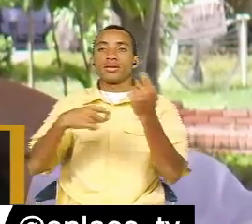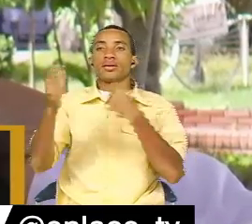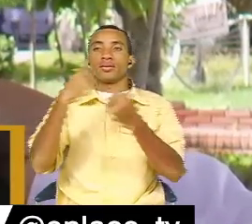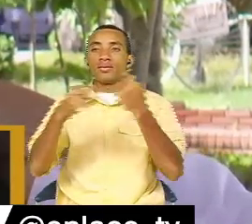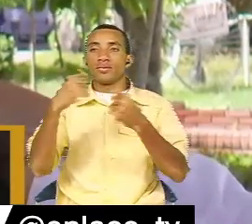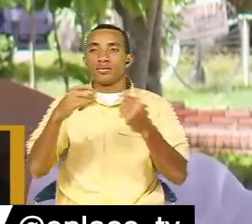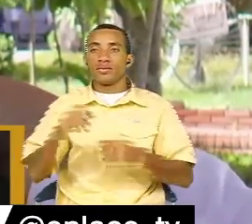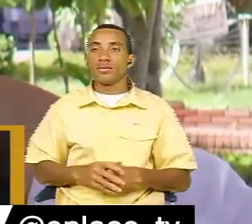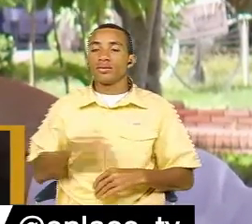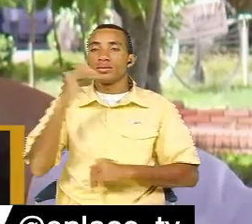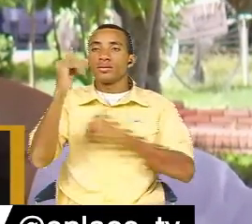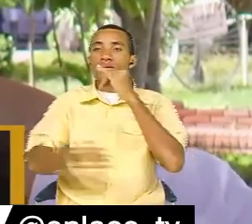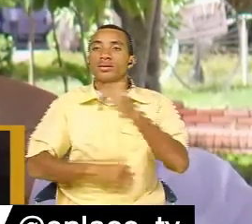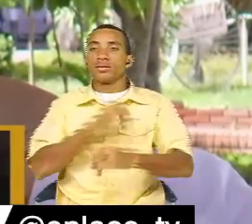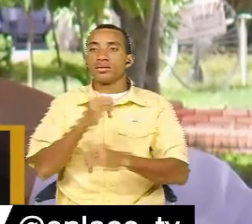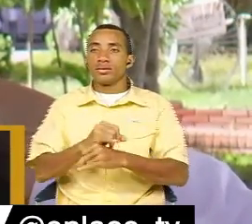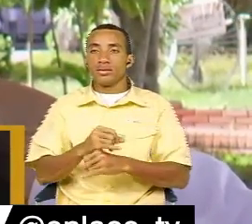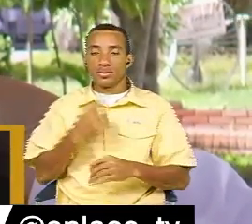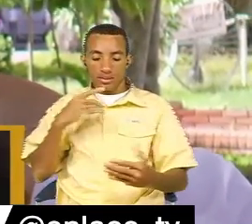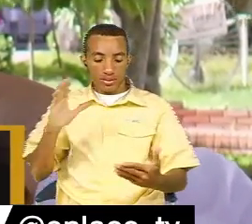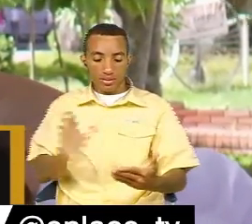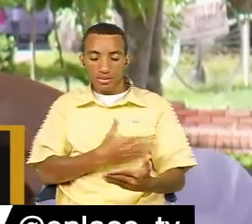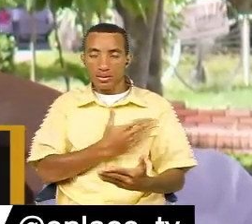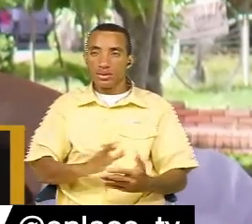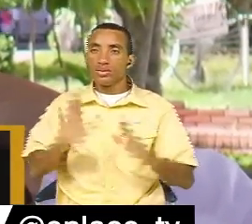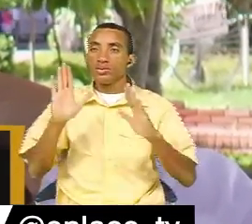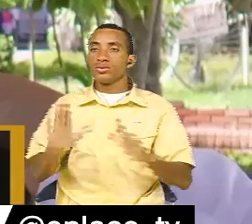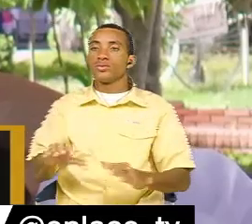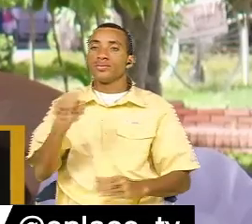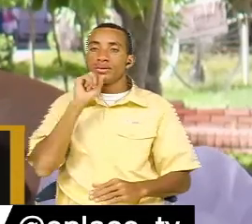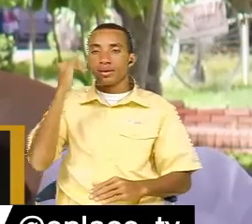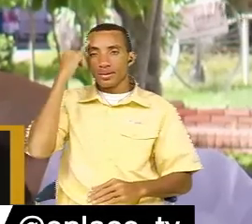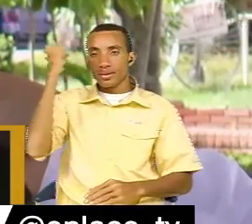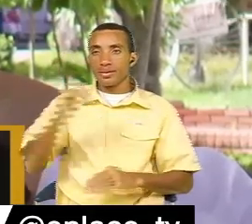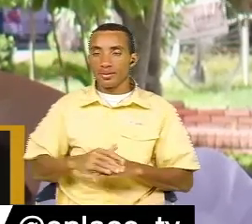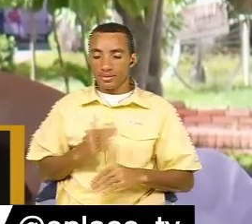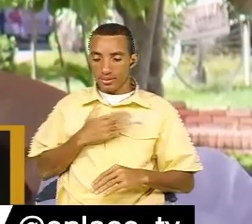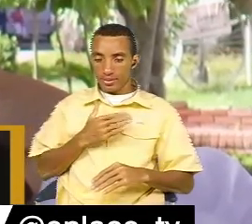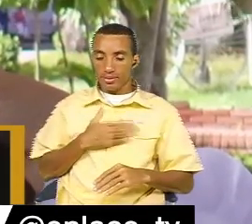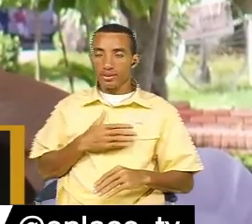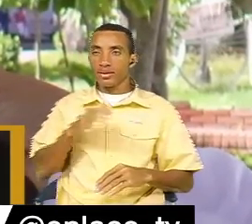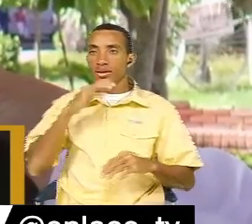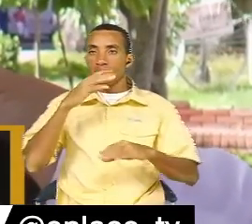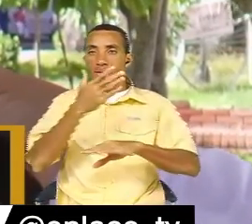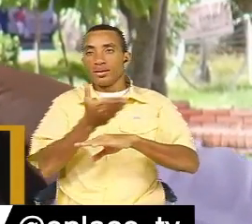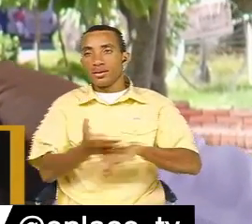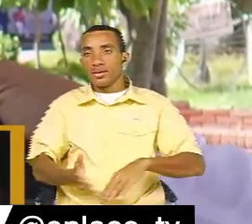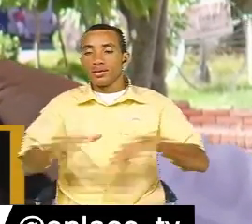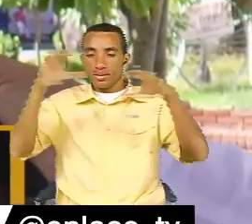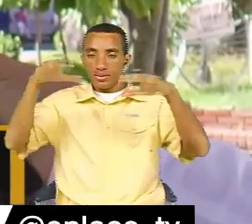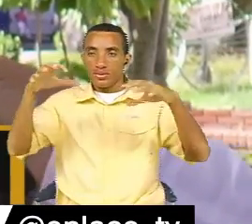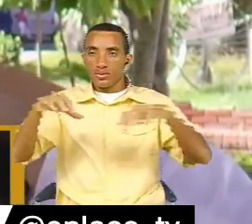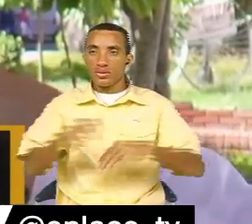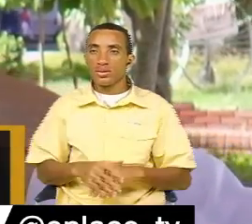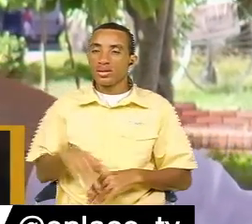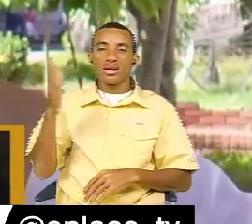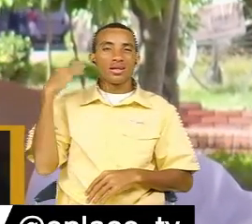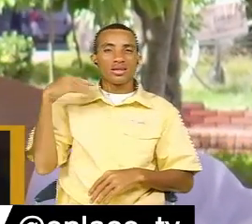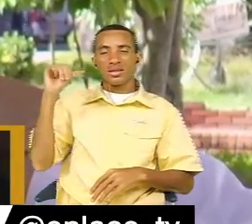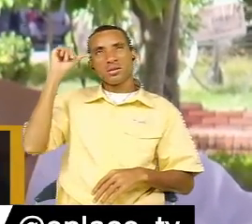hasta internacional, una canción barranqueña y la otra canción mía, Tarde Lluviosa, muy bonitas las canciones de la época, ya gente de pronto no recuerde,